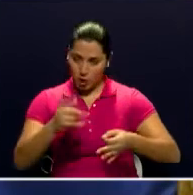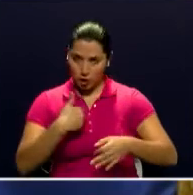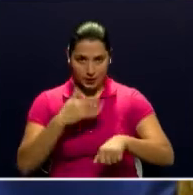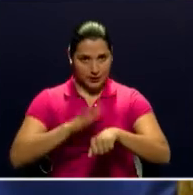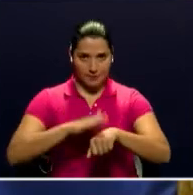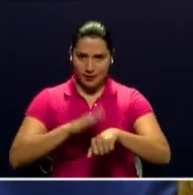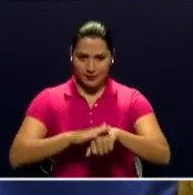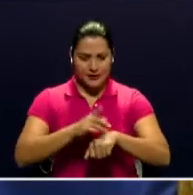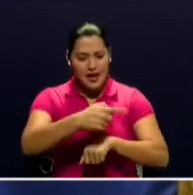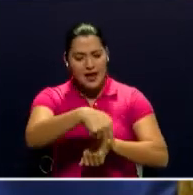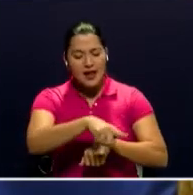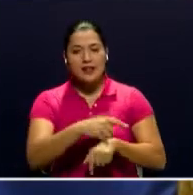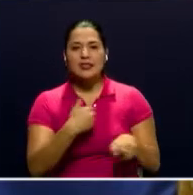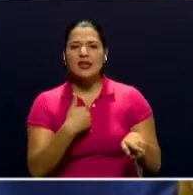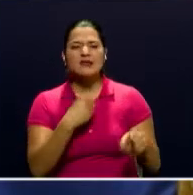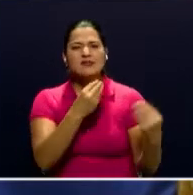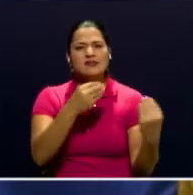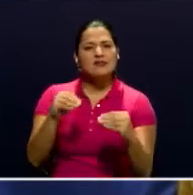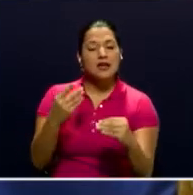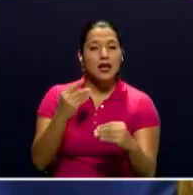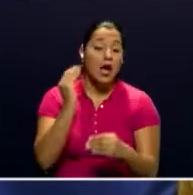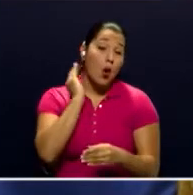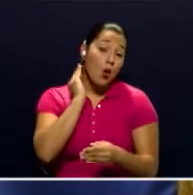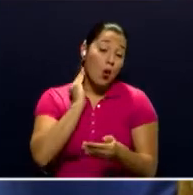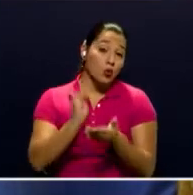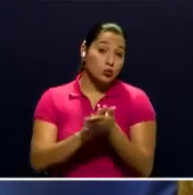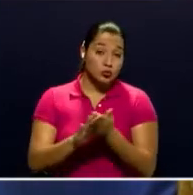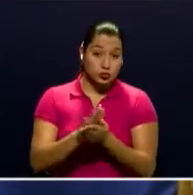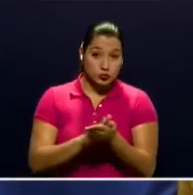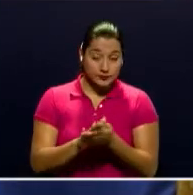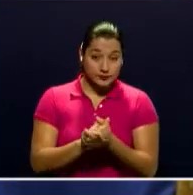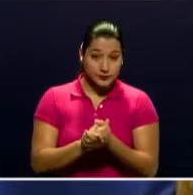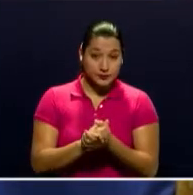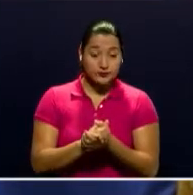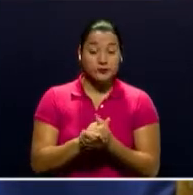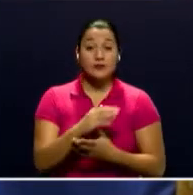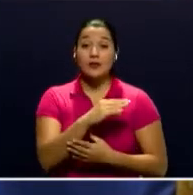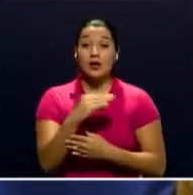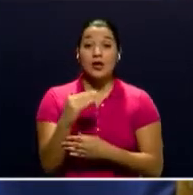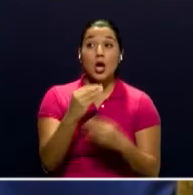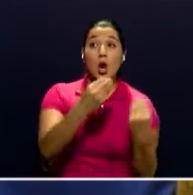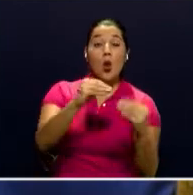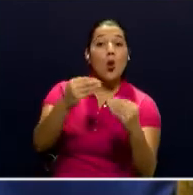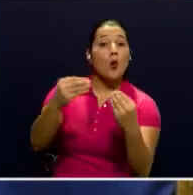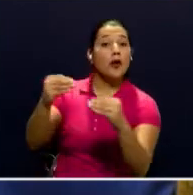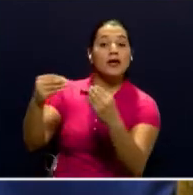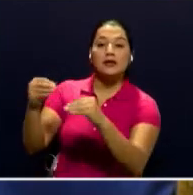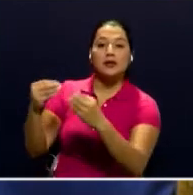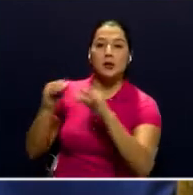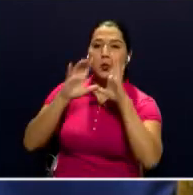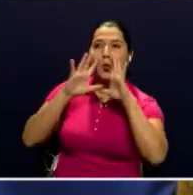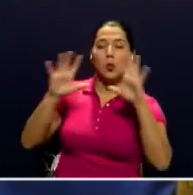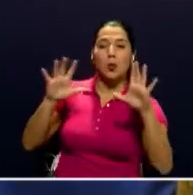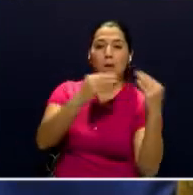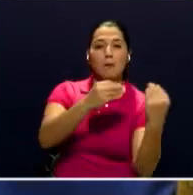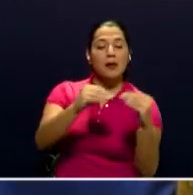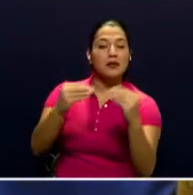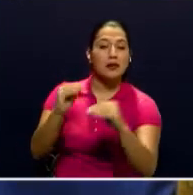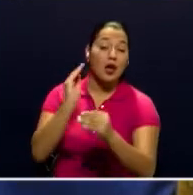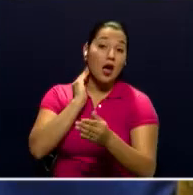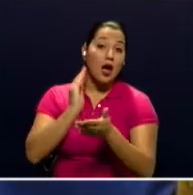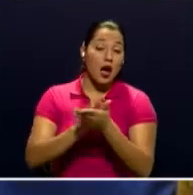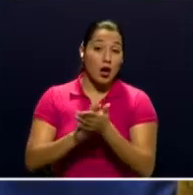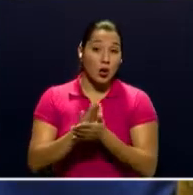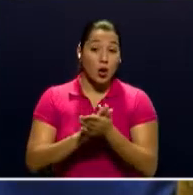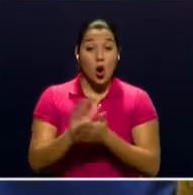cantidad indeterminada de un gel antibacterial que lo ofrecía de manera abierta, según los testigos que estaban en la zona, como